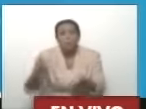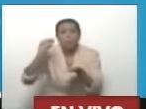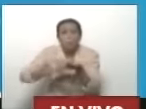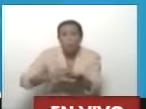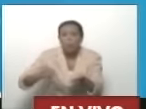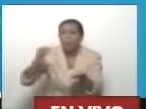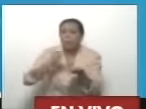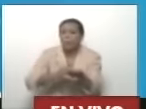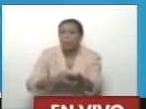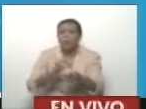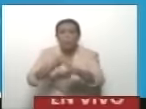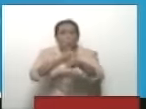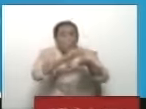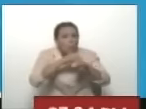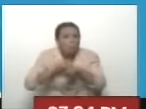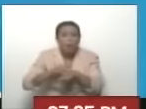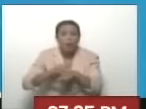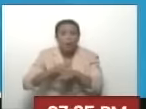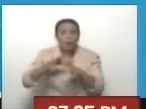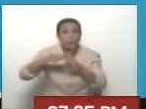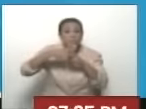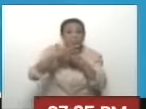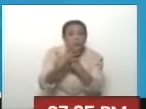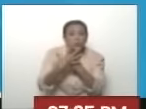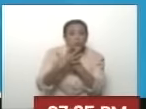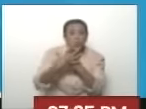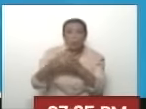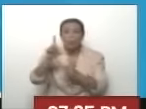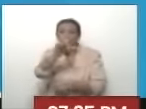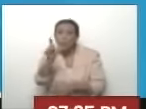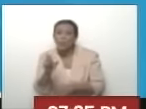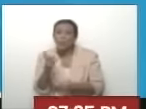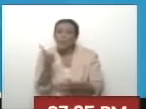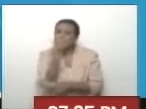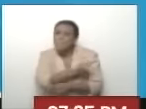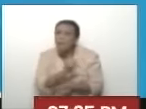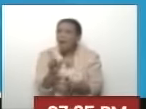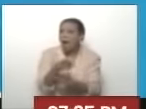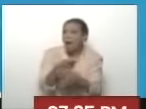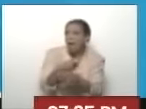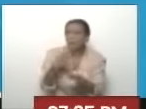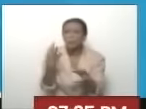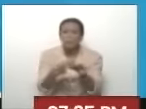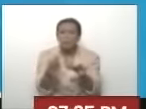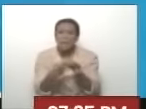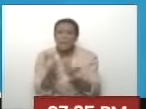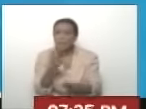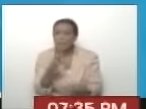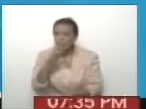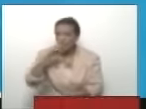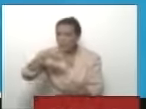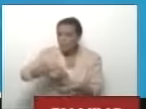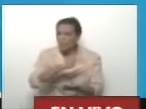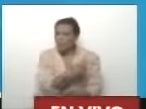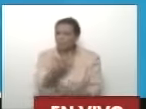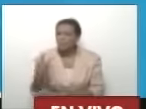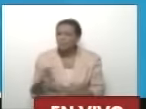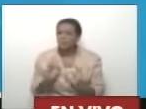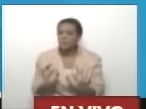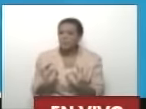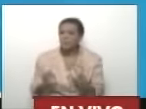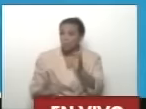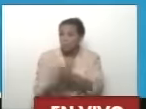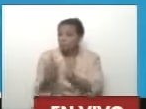Lo dije cuando surgió esta coyuntura, por allá por el mes de agosto, septiembre, que surgió